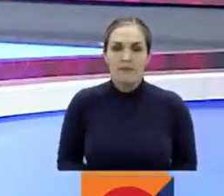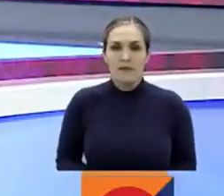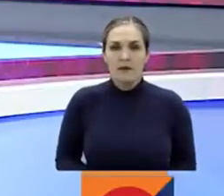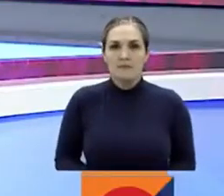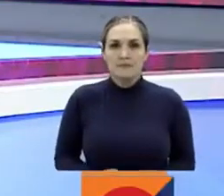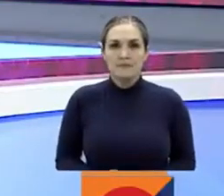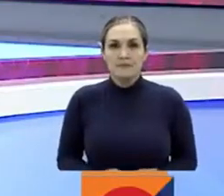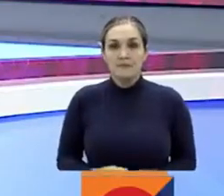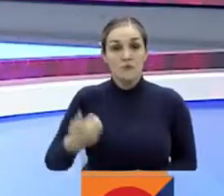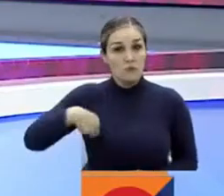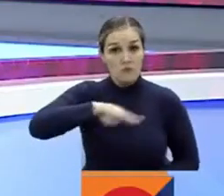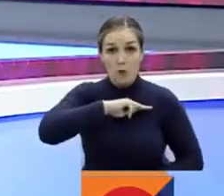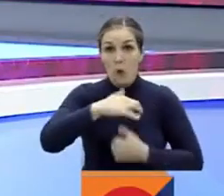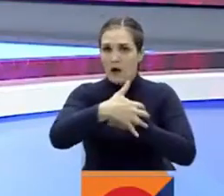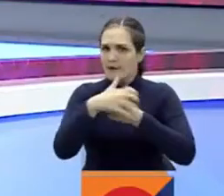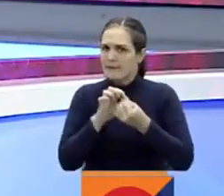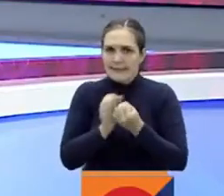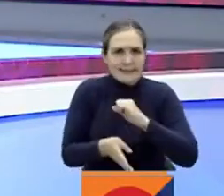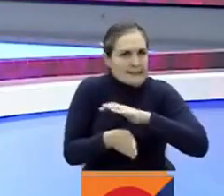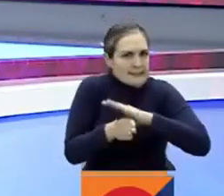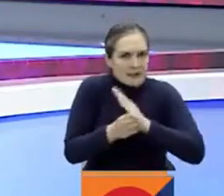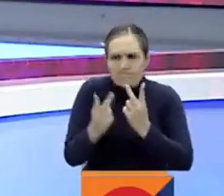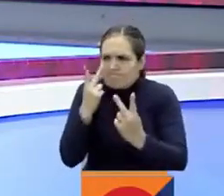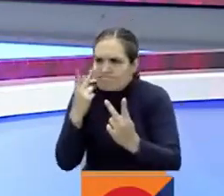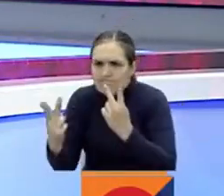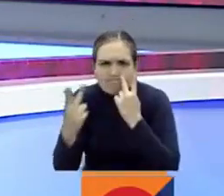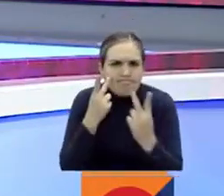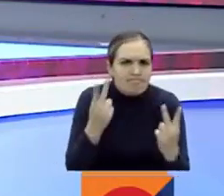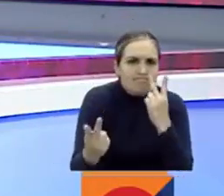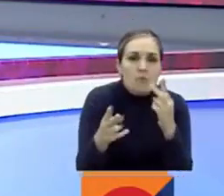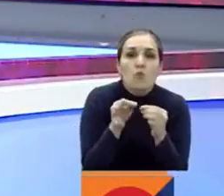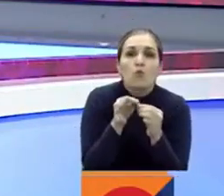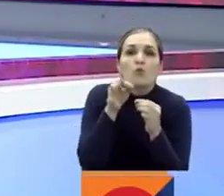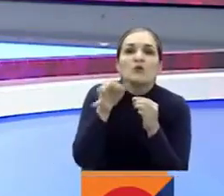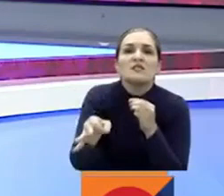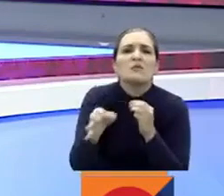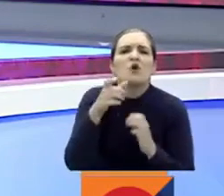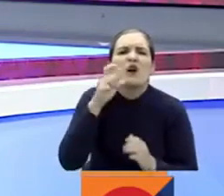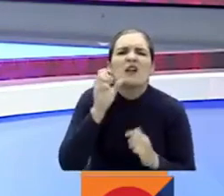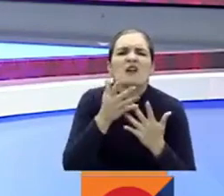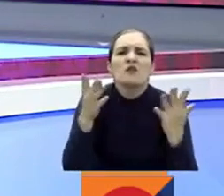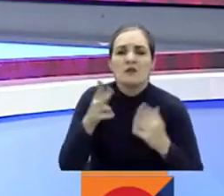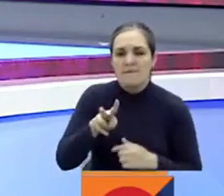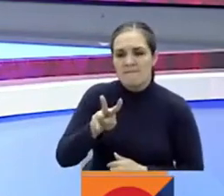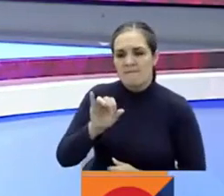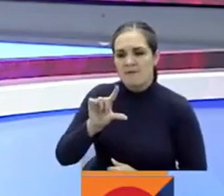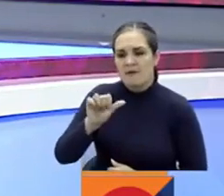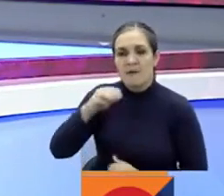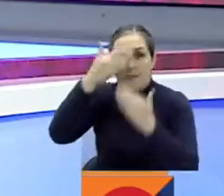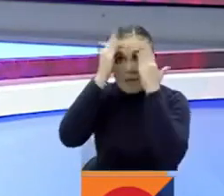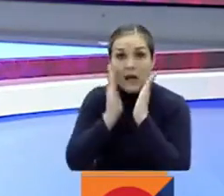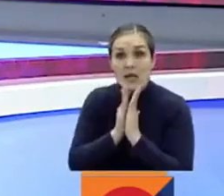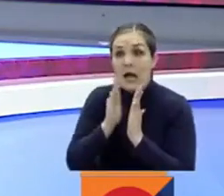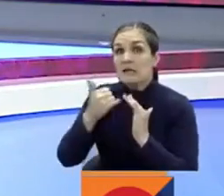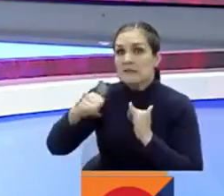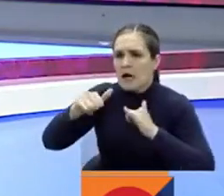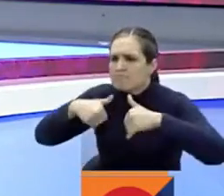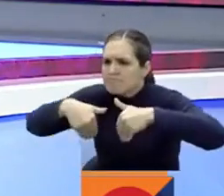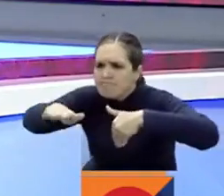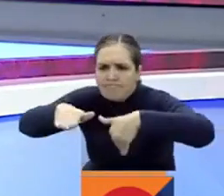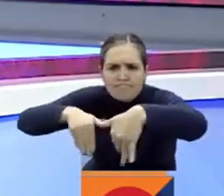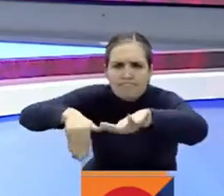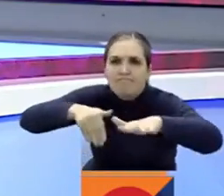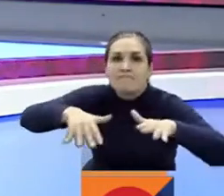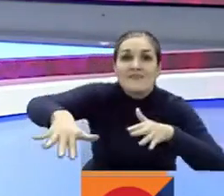Y RTVC Noticias continúa el recorrido por zona rural de Villa María, Caldas, donde ya iniciaron las evacuaciones y las autoridades hacen campañas